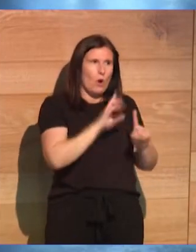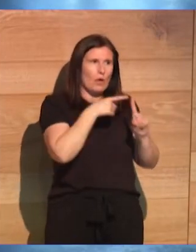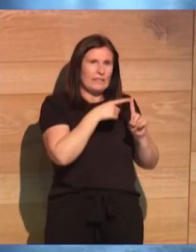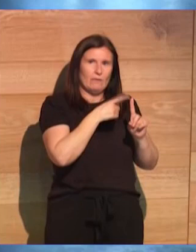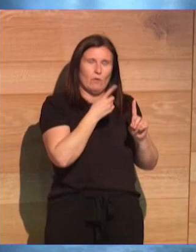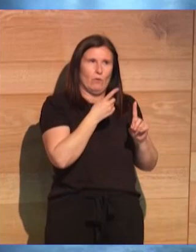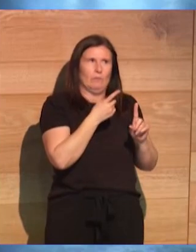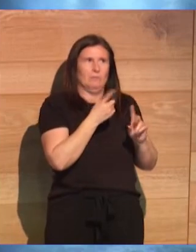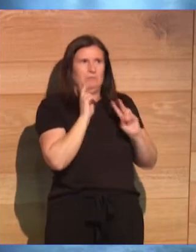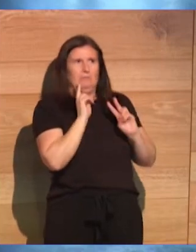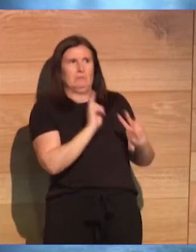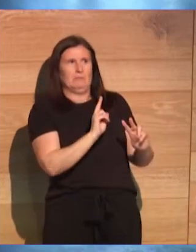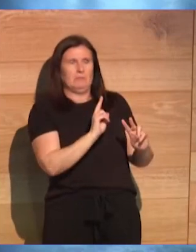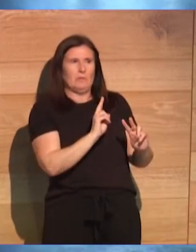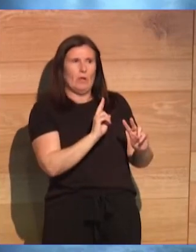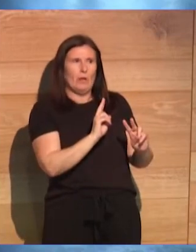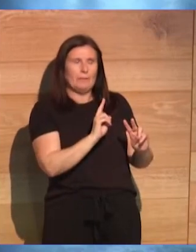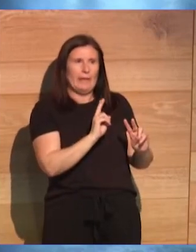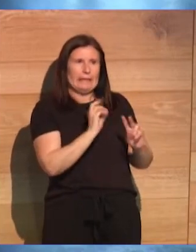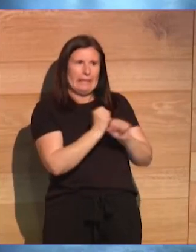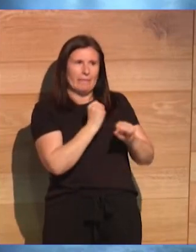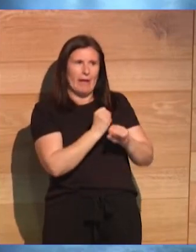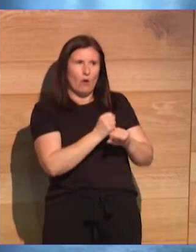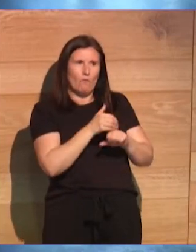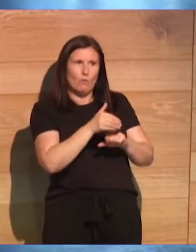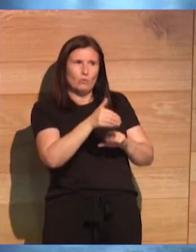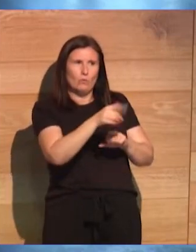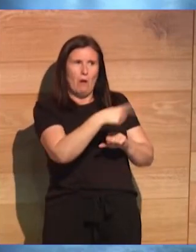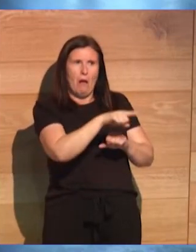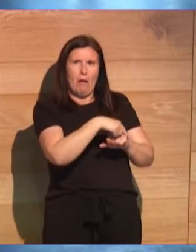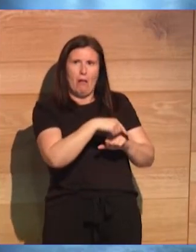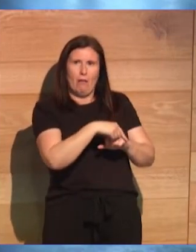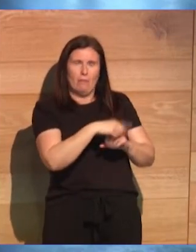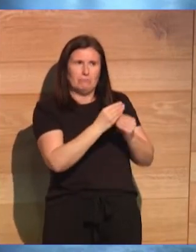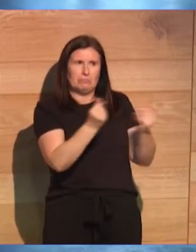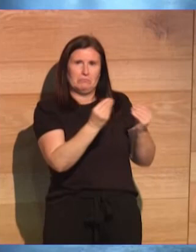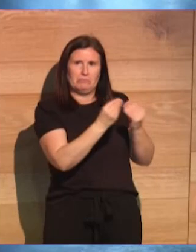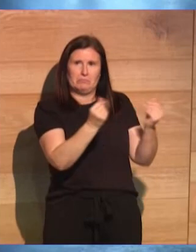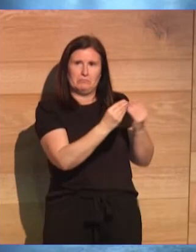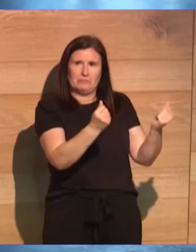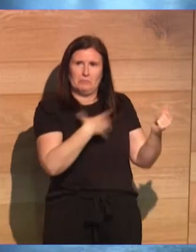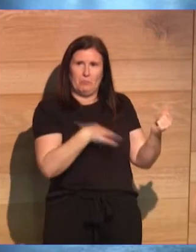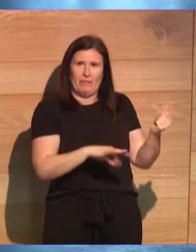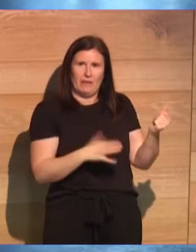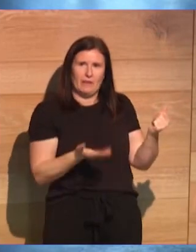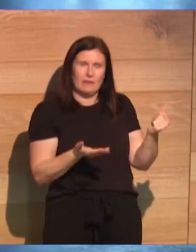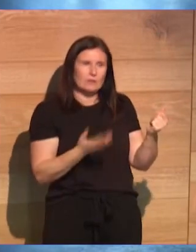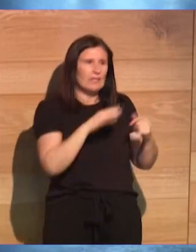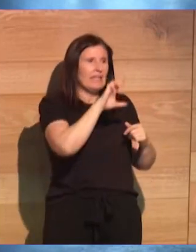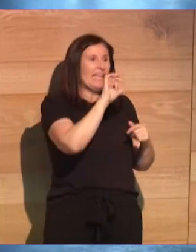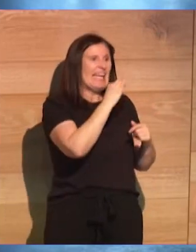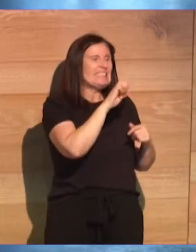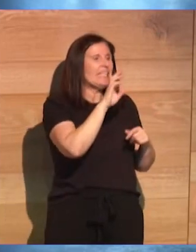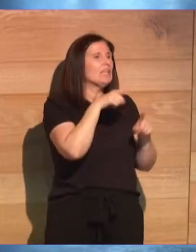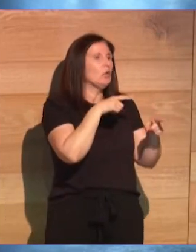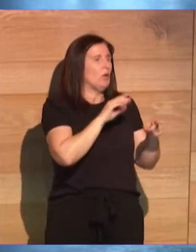el temor hacia el futuro del trabajo, que ya era un melón que estábamos empezando a abrir en la pregunta anterior. Así que, Esther, siendo que es un poco